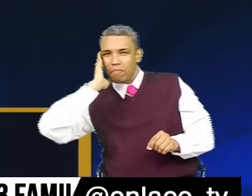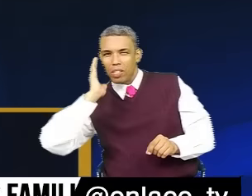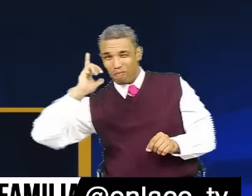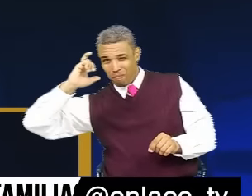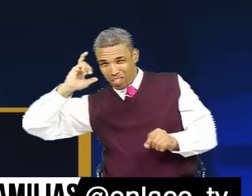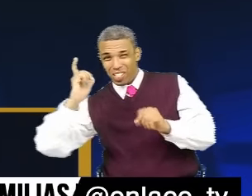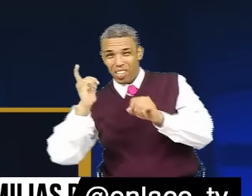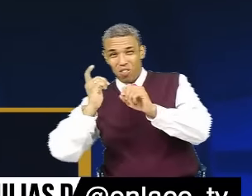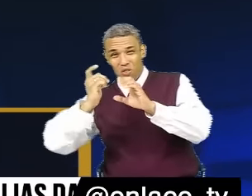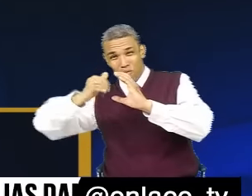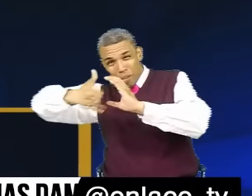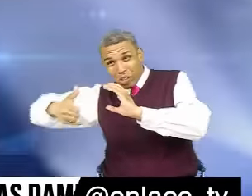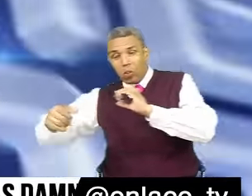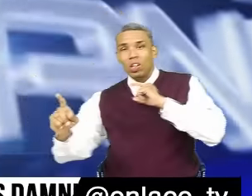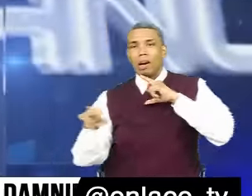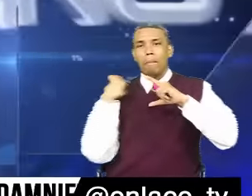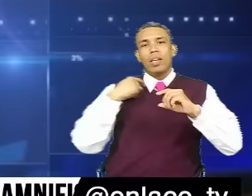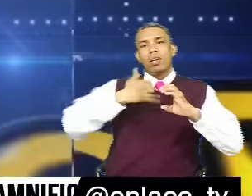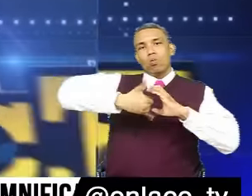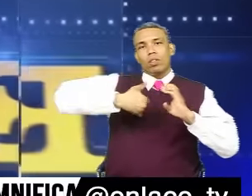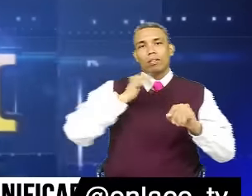del WhatsApp de Enlace Televisión.